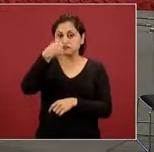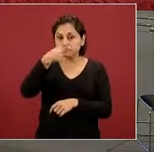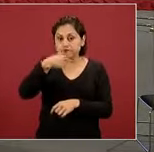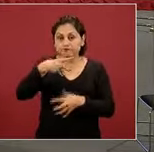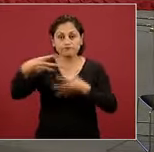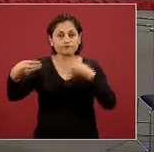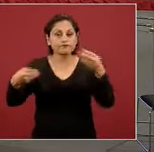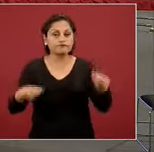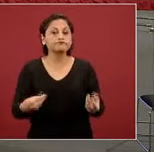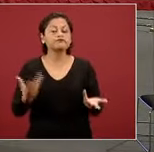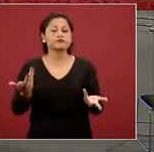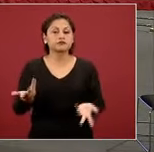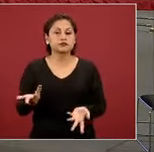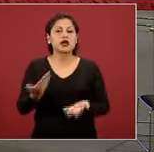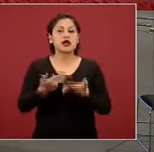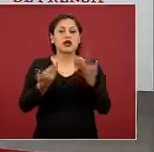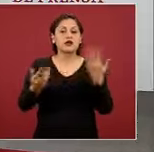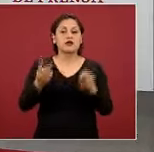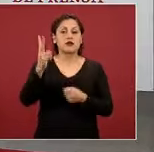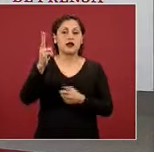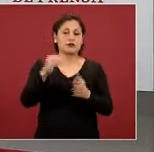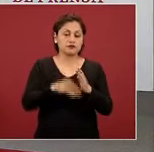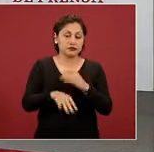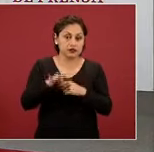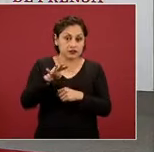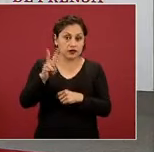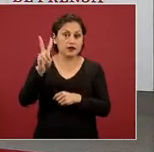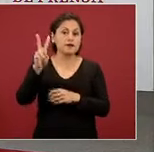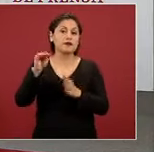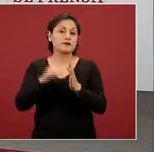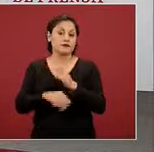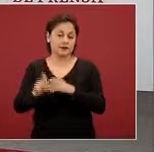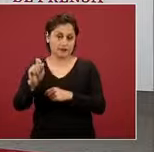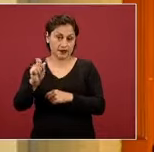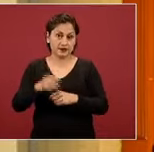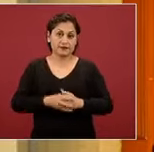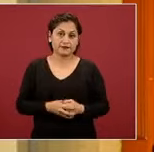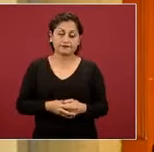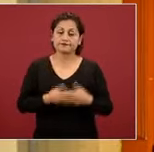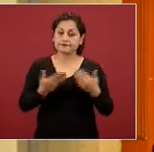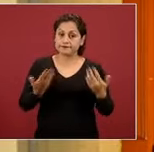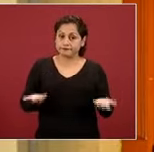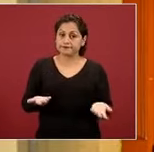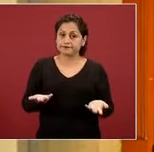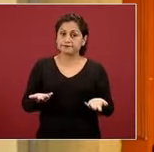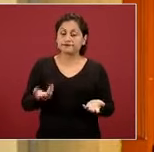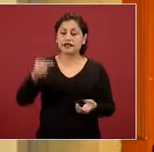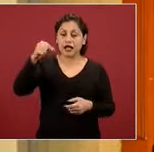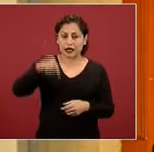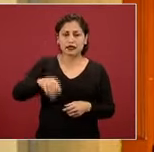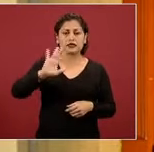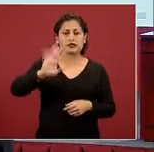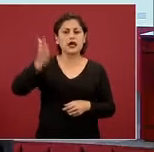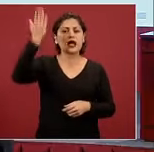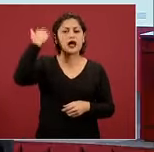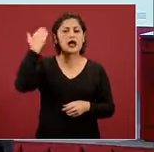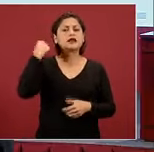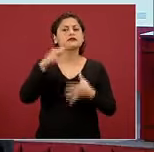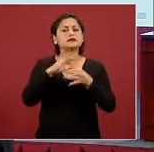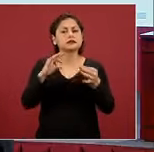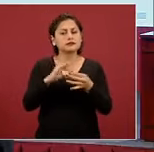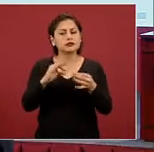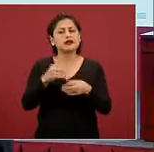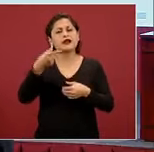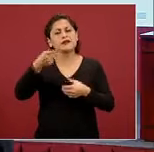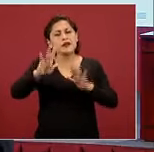y 20. ¿Qué expectativa tenemos? Lo recordamos, lo hemos dicho aquí en innumerables ocasiones, pero a veces entre el ruido de las